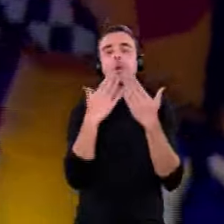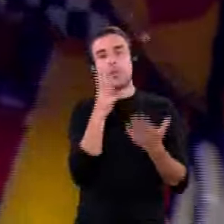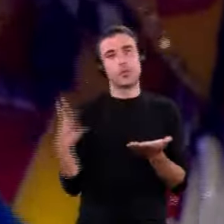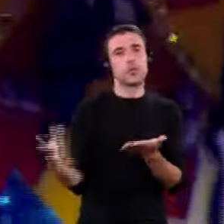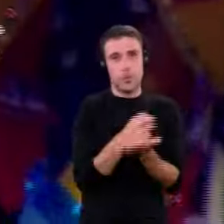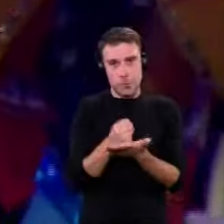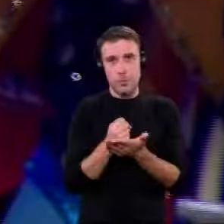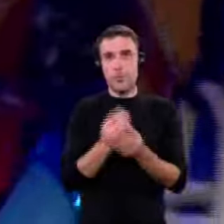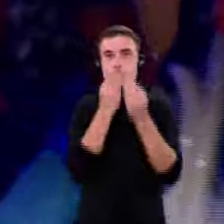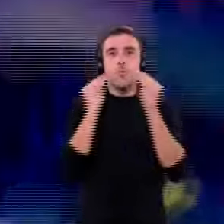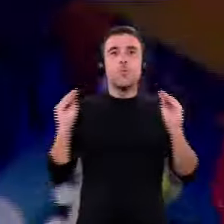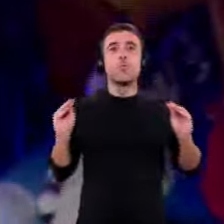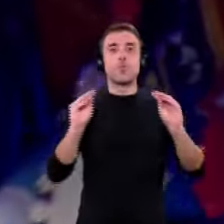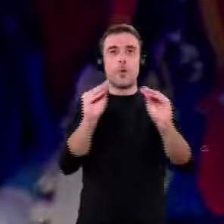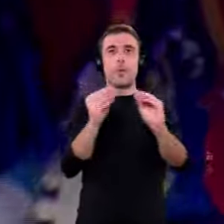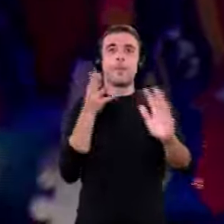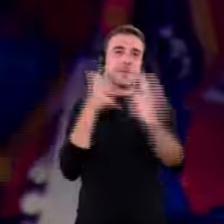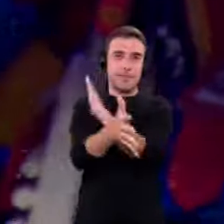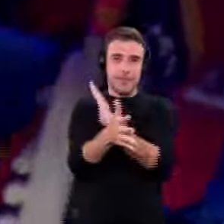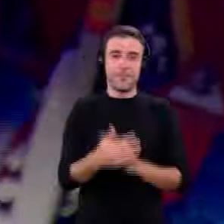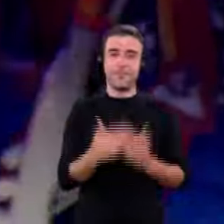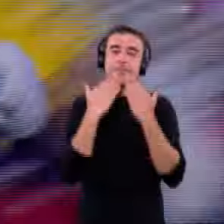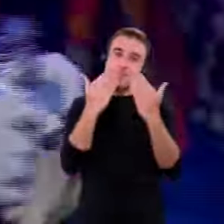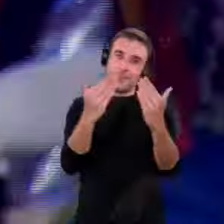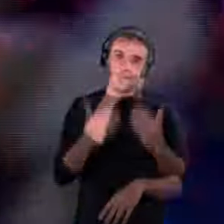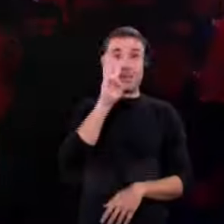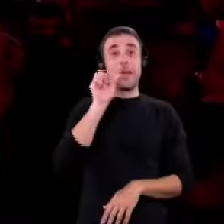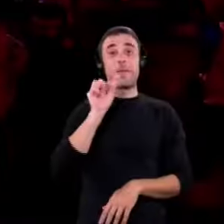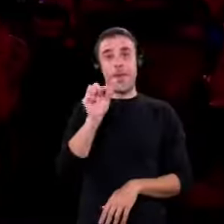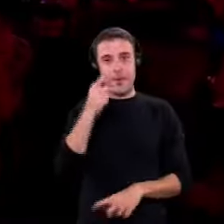todo. ¡Mua! Un beso eterno. Gracias.